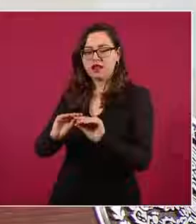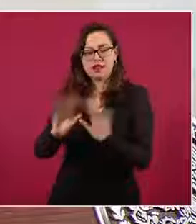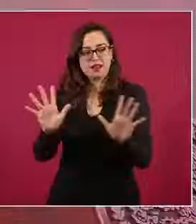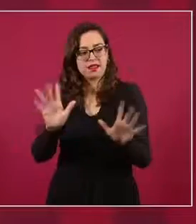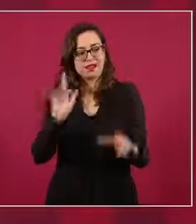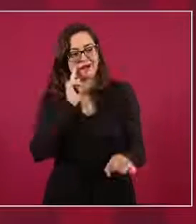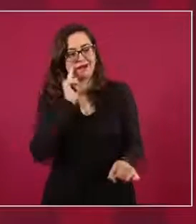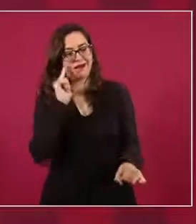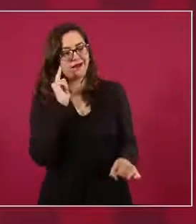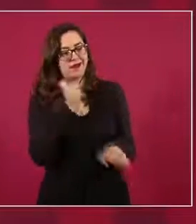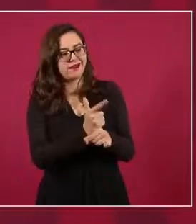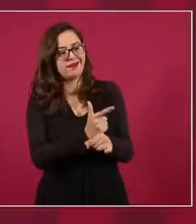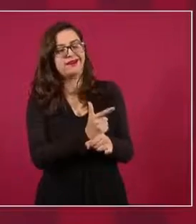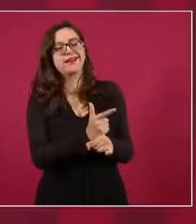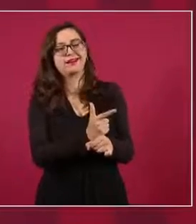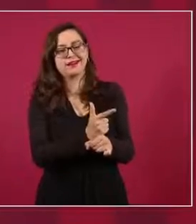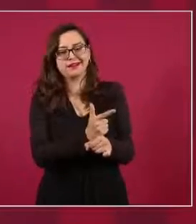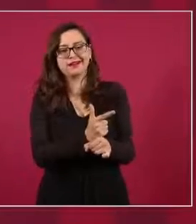esta ancheta